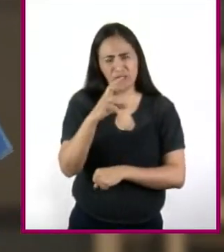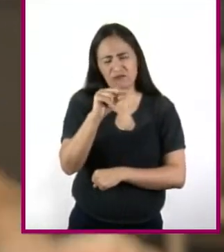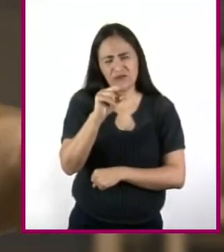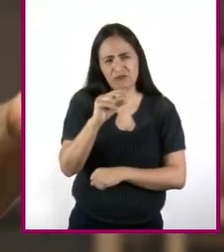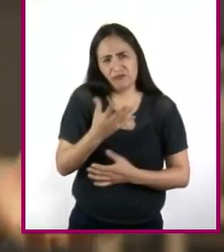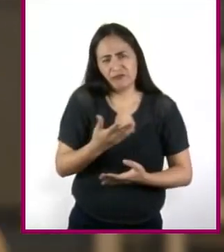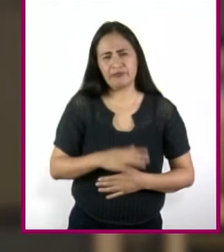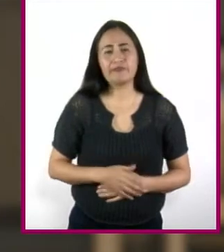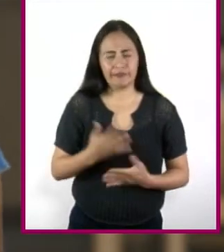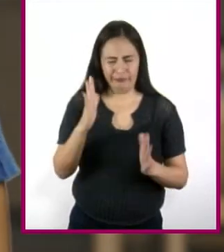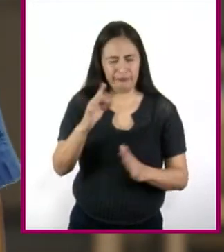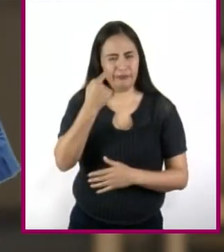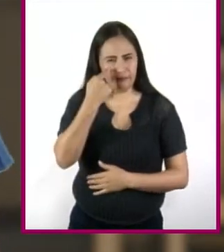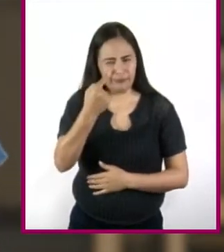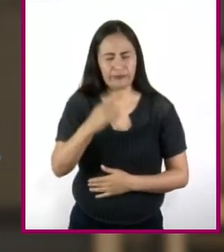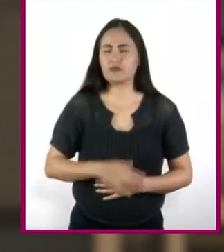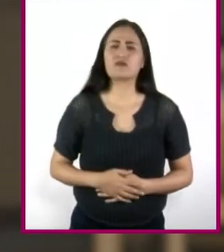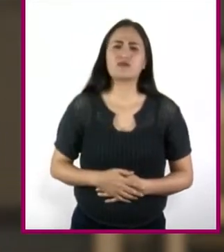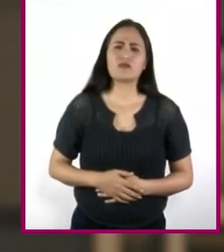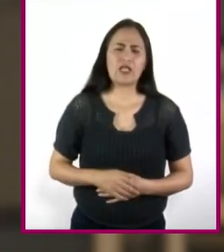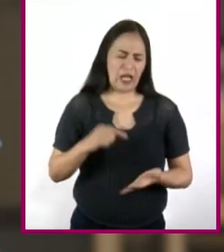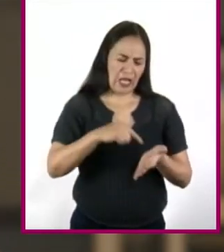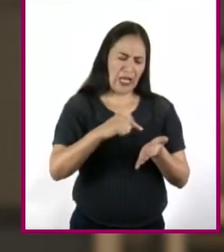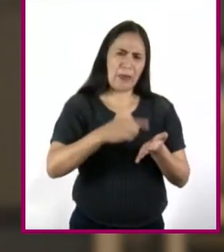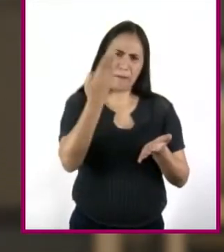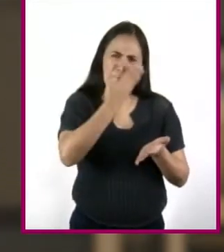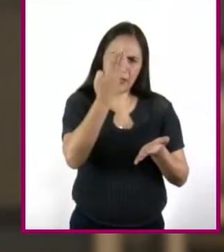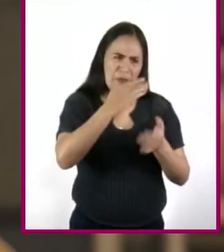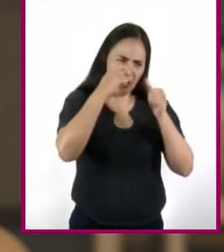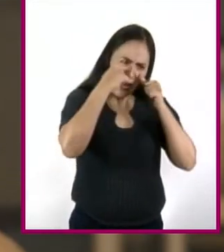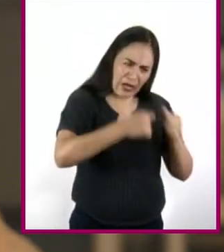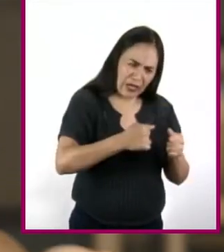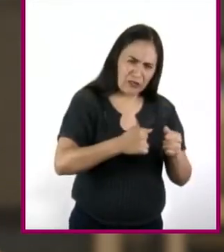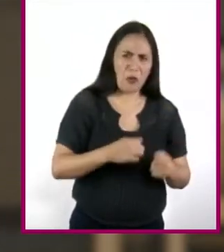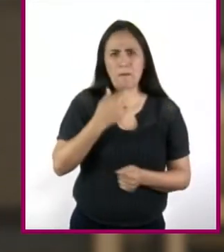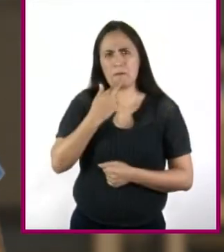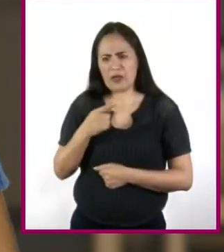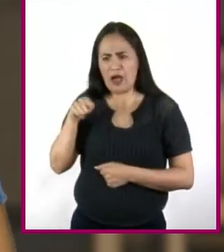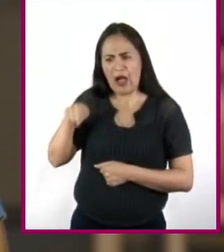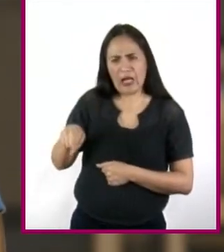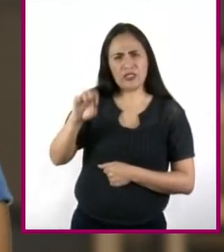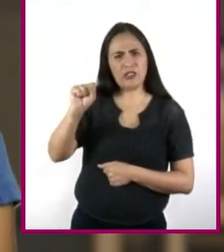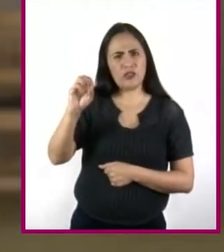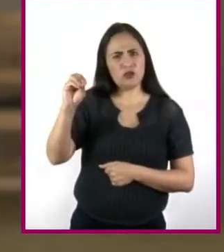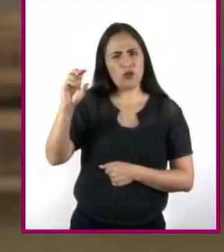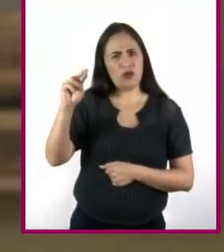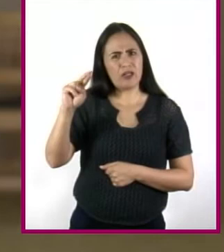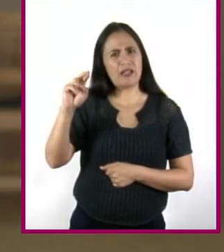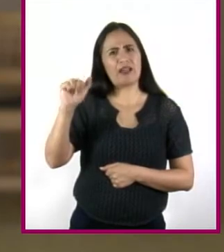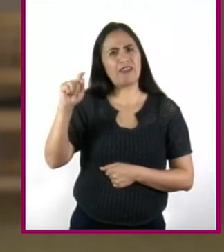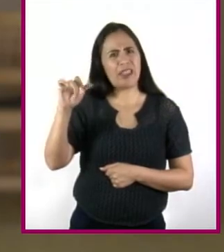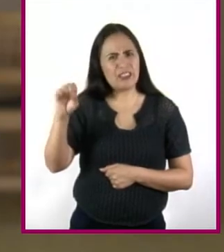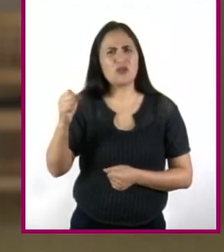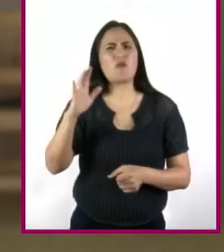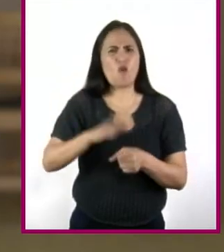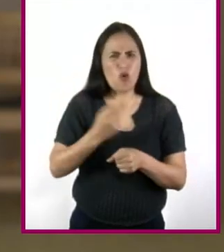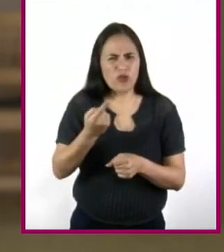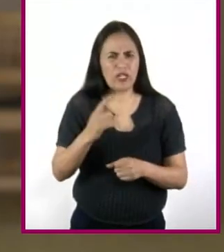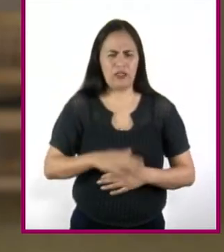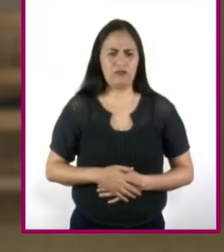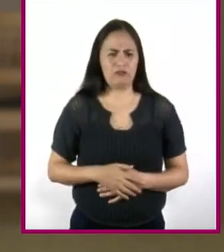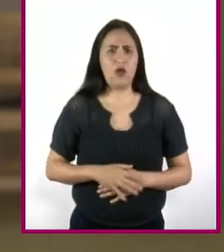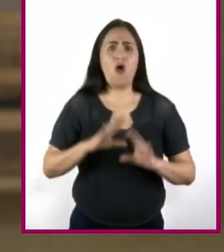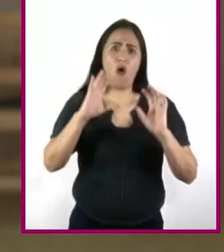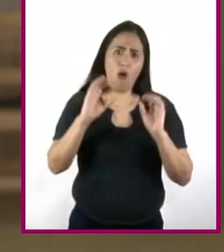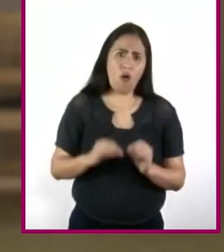esto. ¿Por qué deberíamos hacerle caso a la Biblia y no a Sócrates sobre lo que pasa cuando morimos? ¿O por qué deberíamos hacerle caso